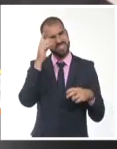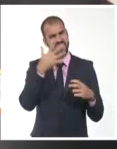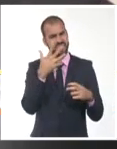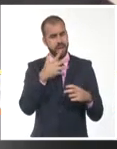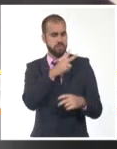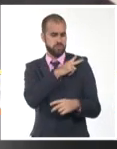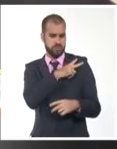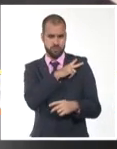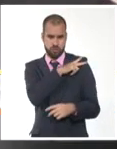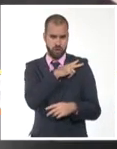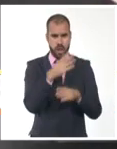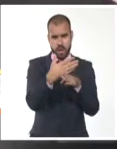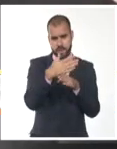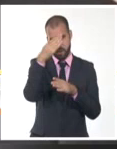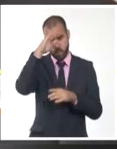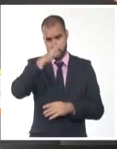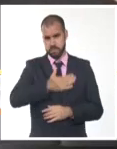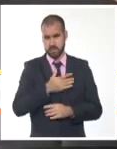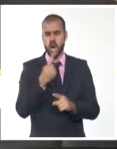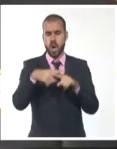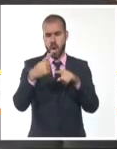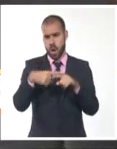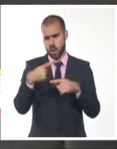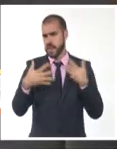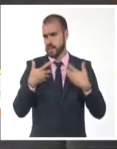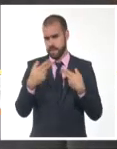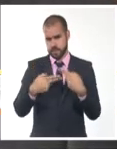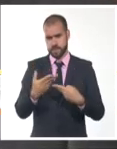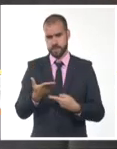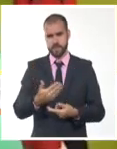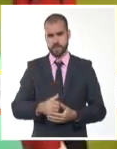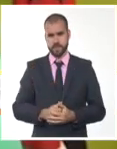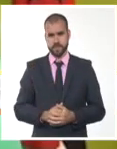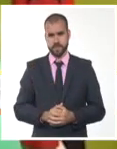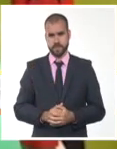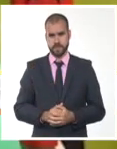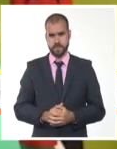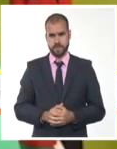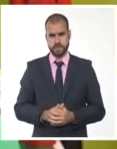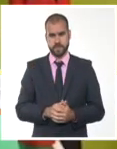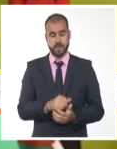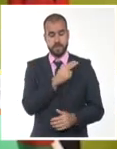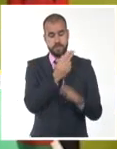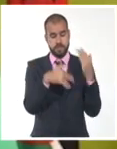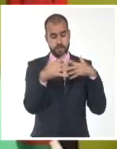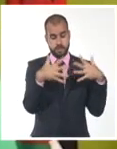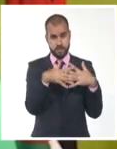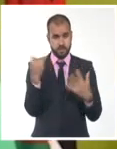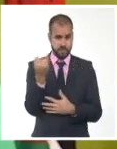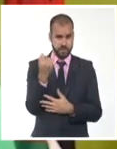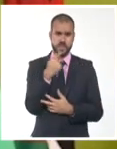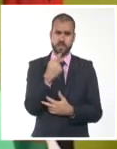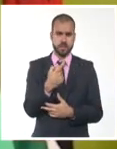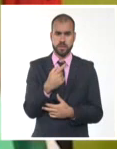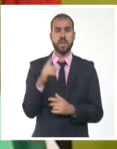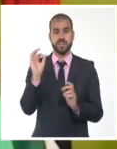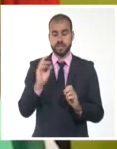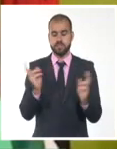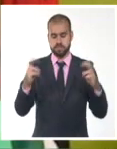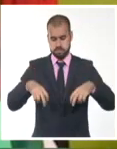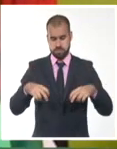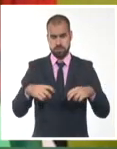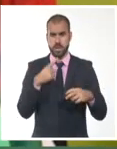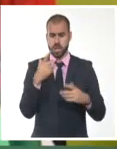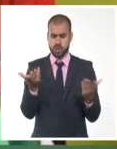autoridades cubanas y realizará otras actividades. De acuerdo con el MINREX, el intercambio de visitas oficiales entre altos funcionarios de